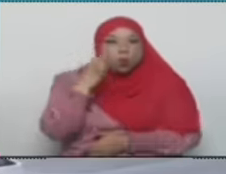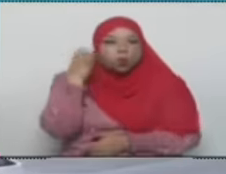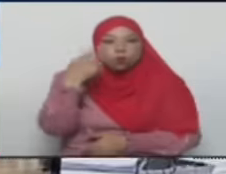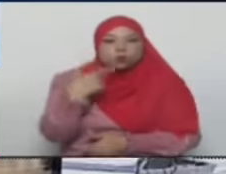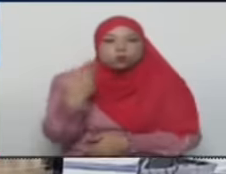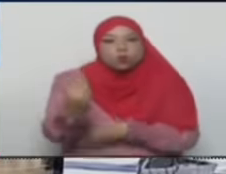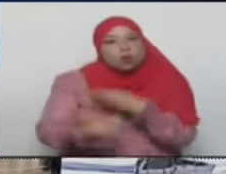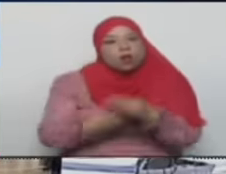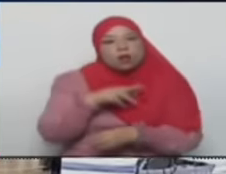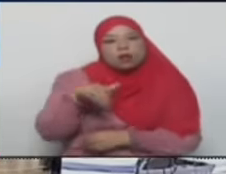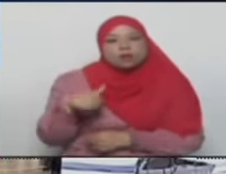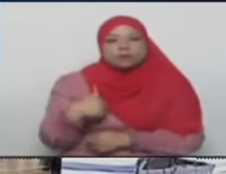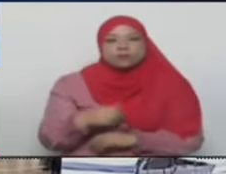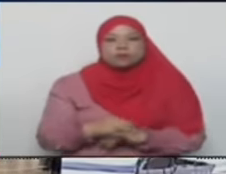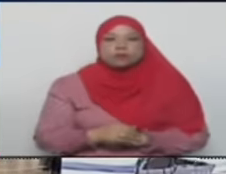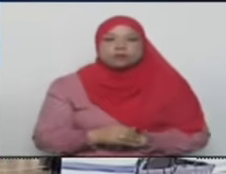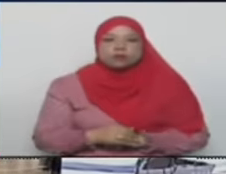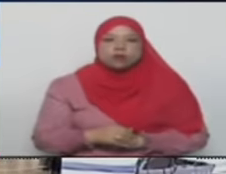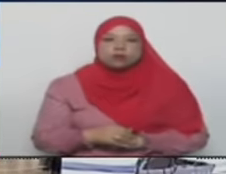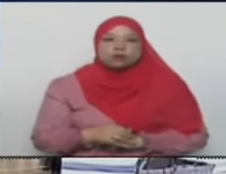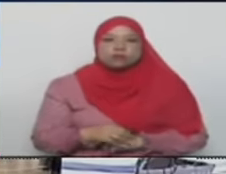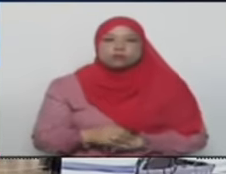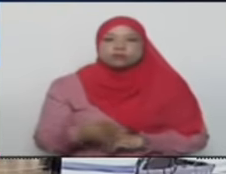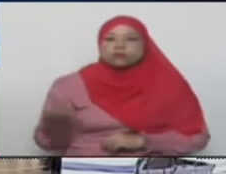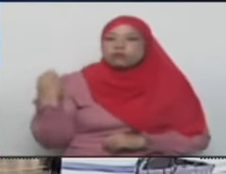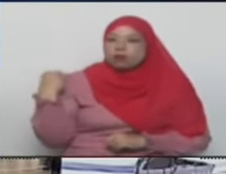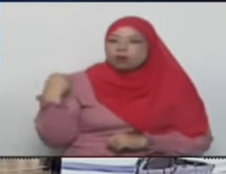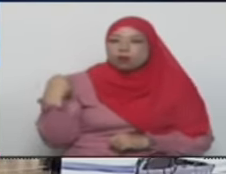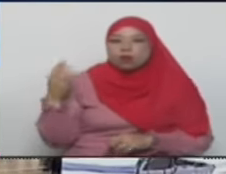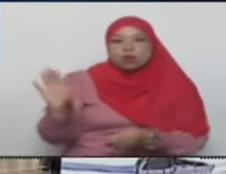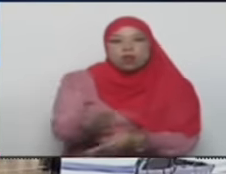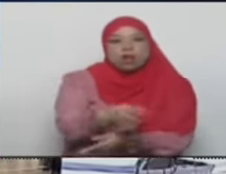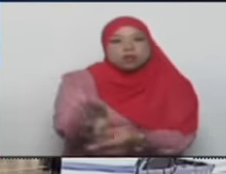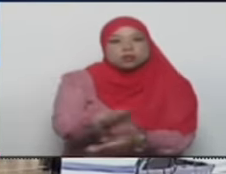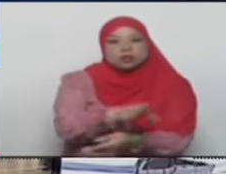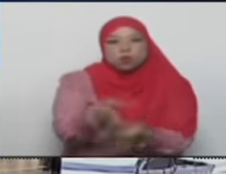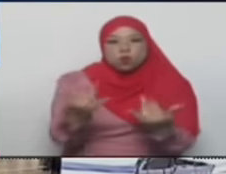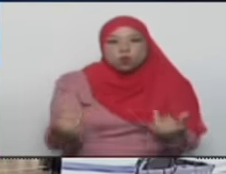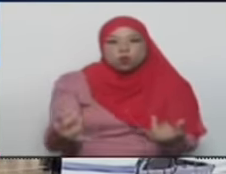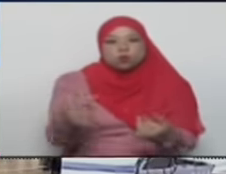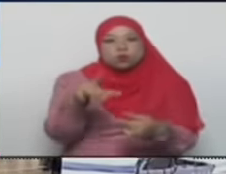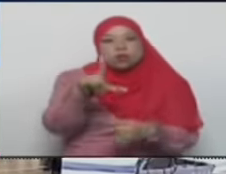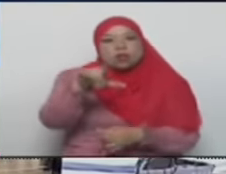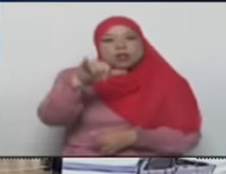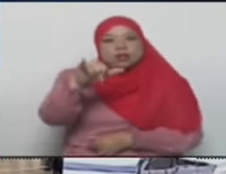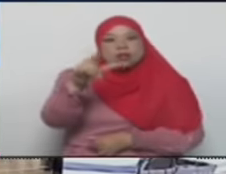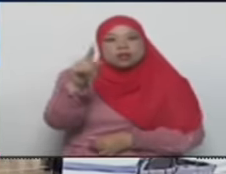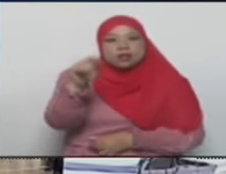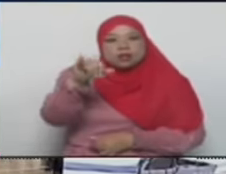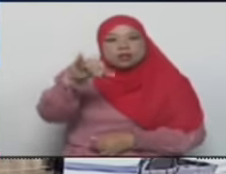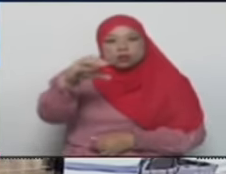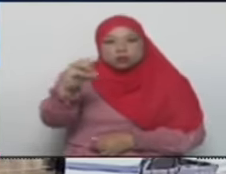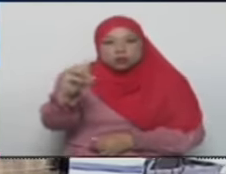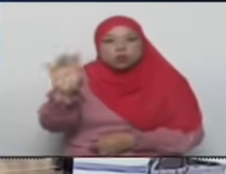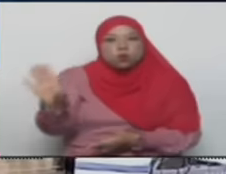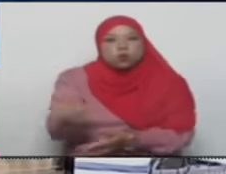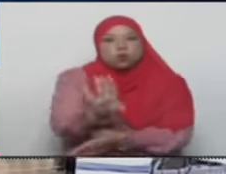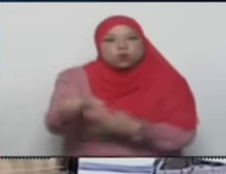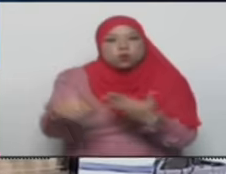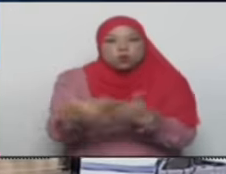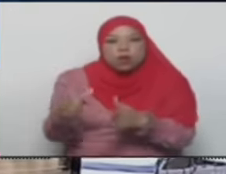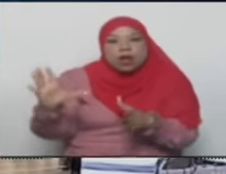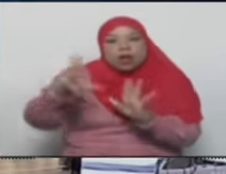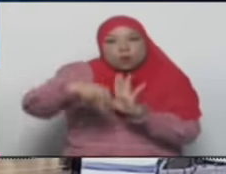yo. Por el litio, por ejemplo. Lo dijo él, como dice la canción. Por el litio, por ejemplo. Para apoderarse del